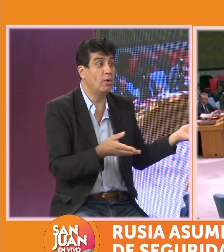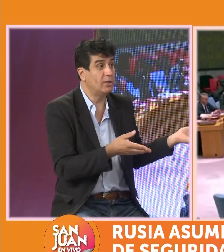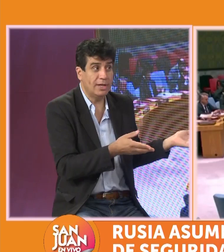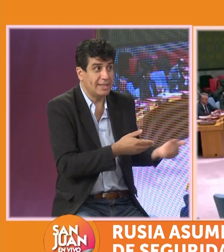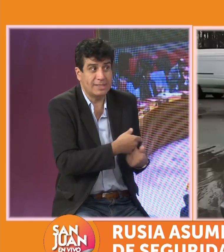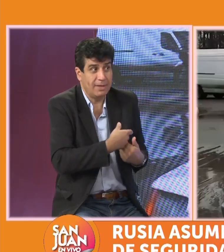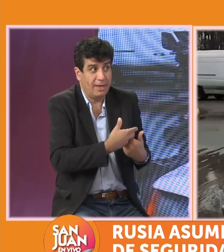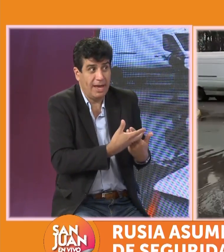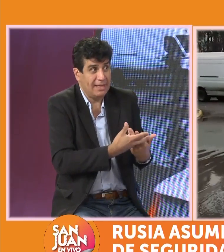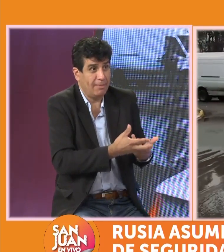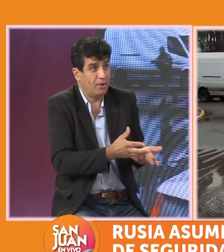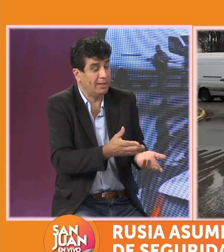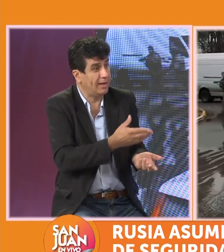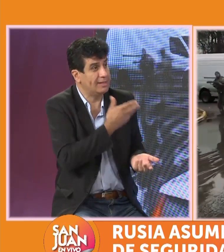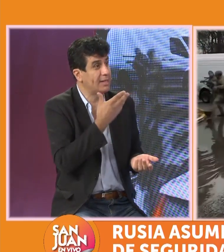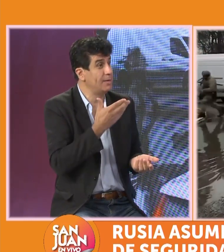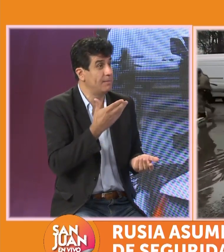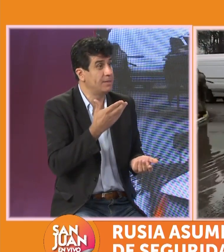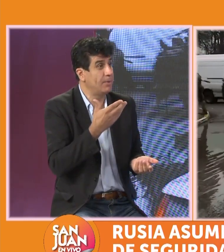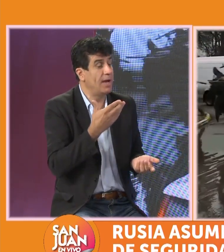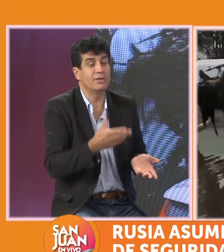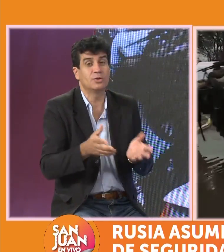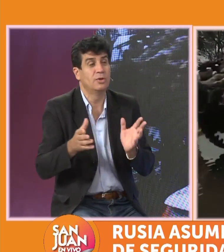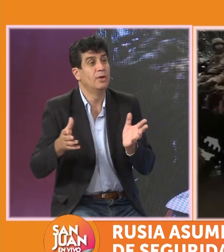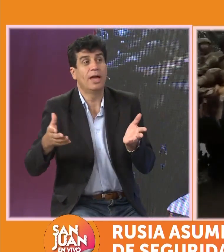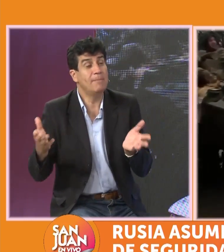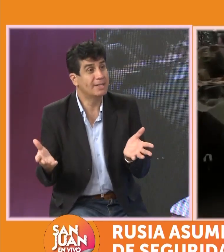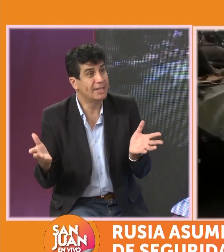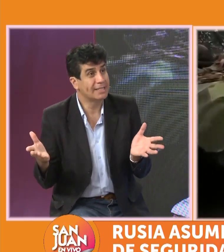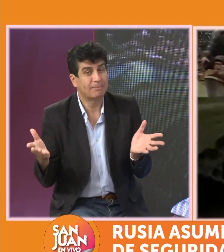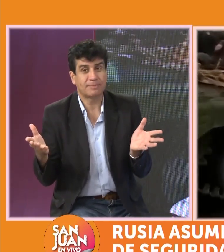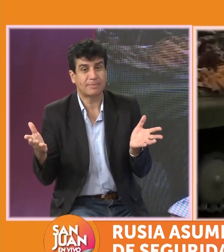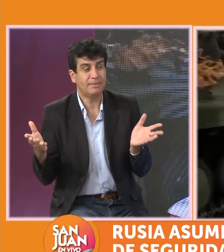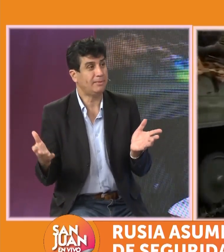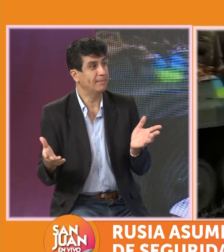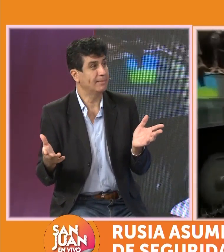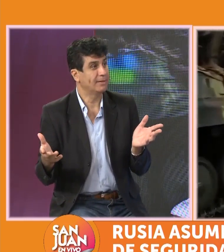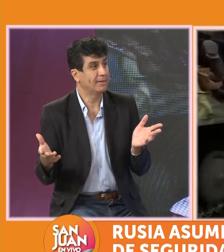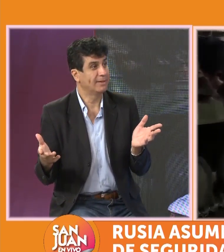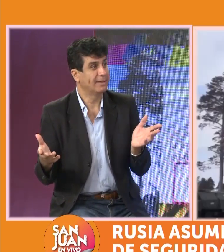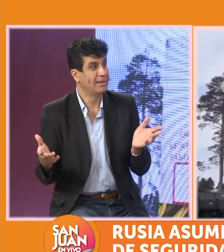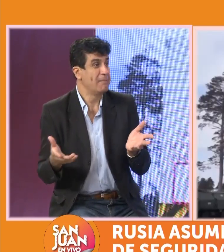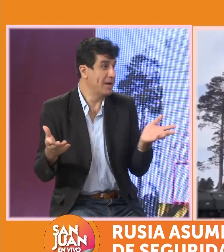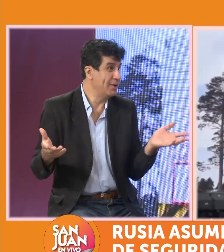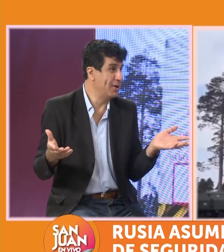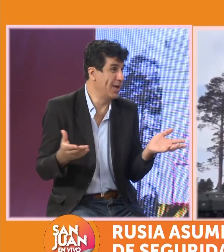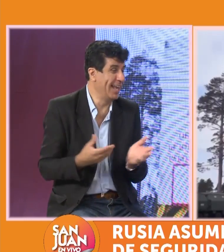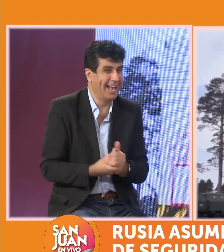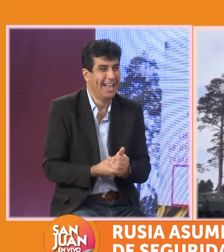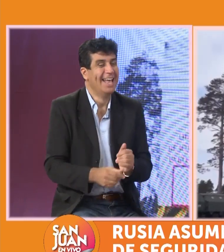Consejo. Cuestión que ya se sabía desde antes, porque esta agenda se establece a principio de años. Claro. Es más, chicas, hacemos la guerra y hacemos la paz.